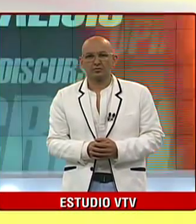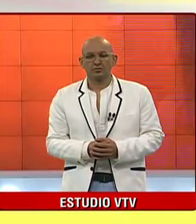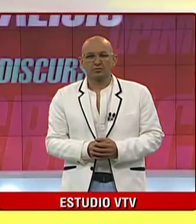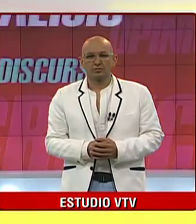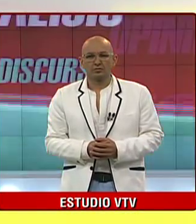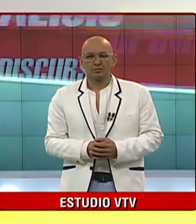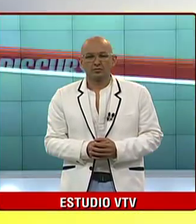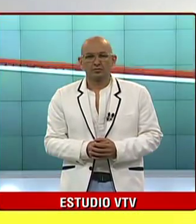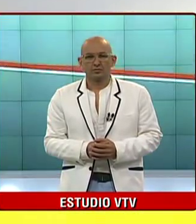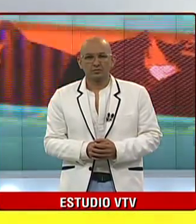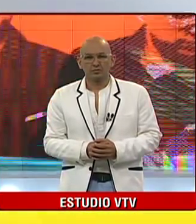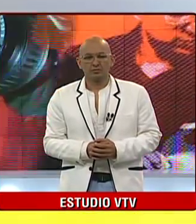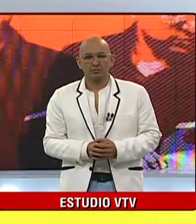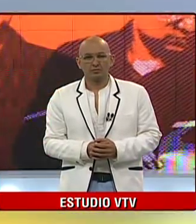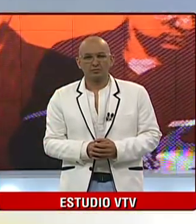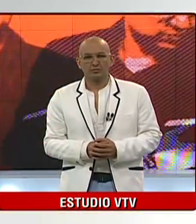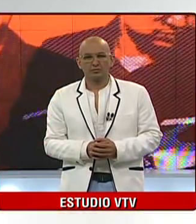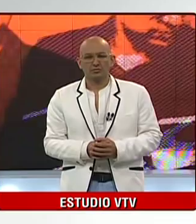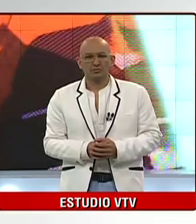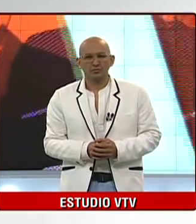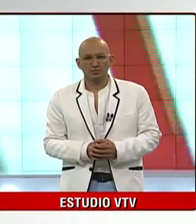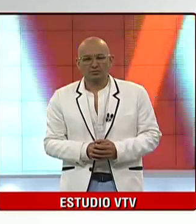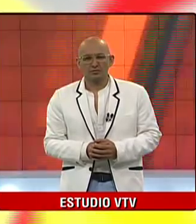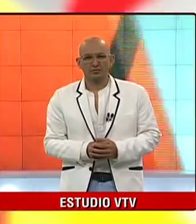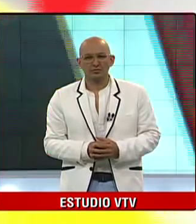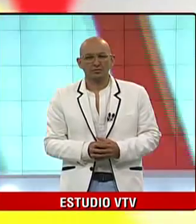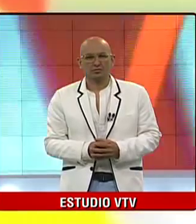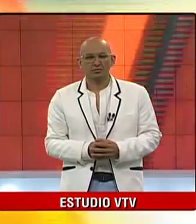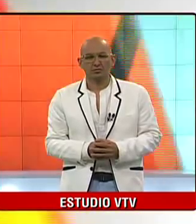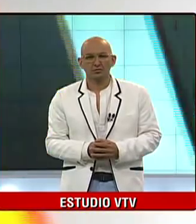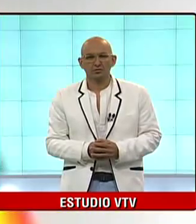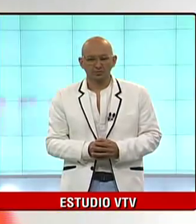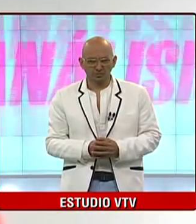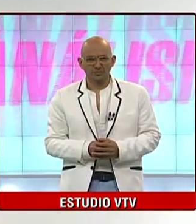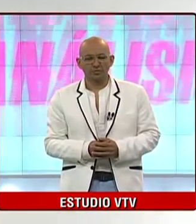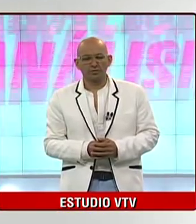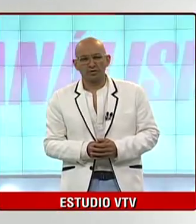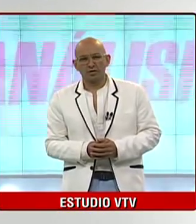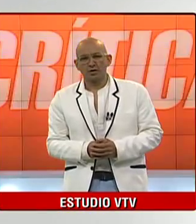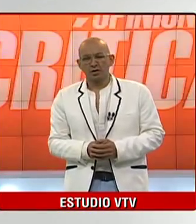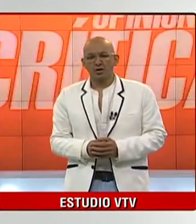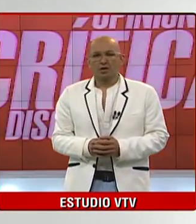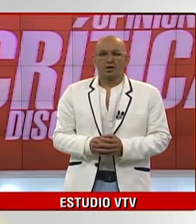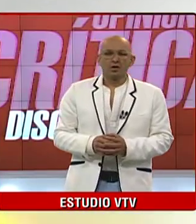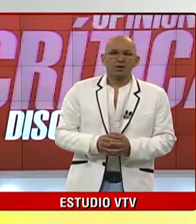de Miguel Ángel, comunicar y luchar. Adelante, Miguel Ángel.